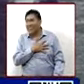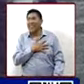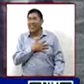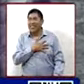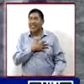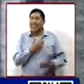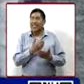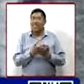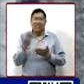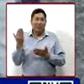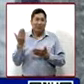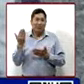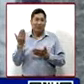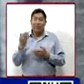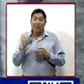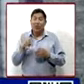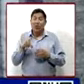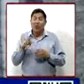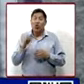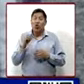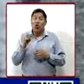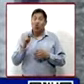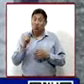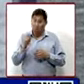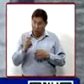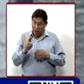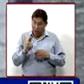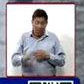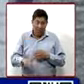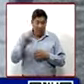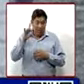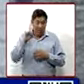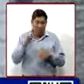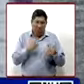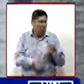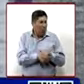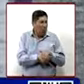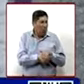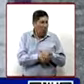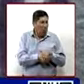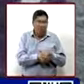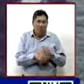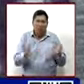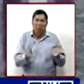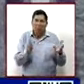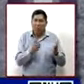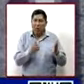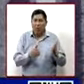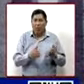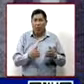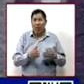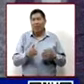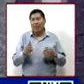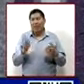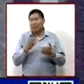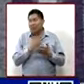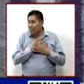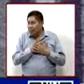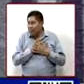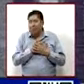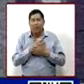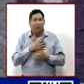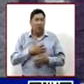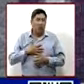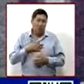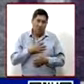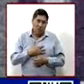subo al albergue. Es raza Ponter. Es un perrito que ha sido rescatado de un criadero, lo usaban como semental. Entonces apelo a los corazones a que